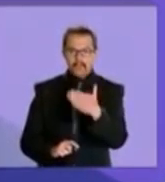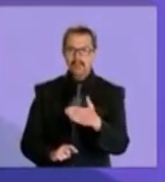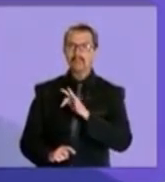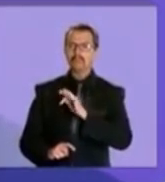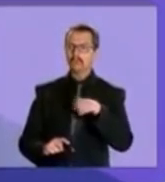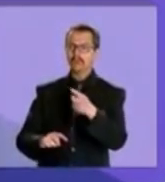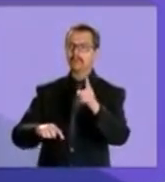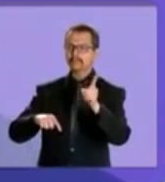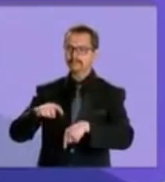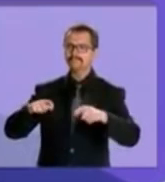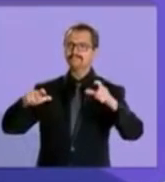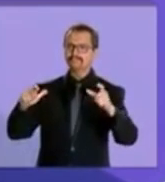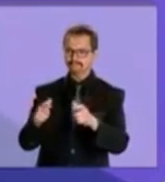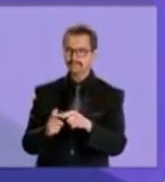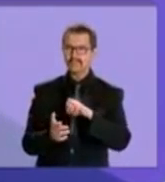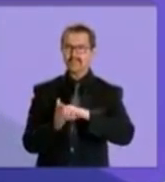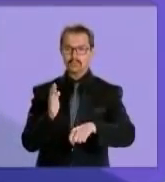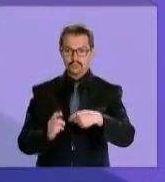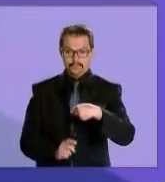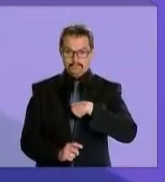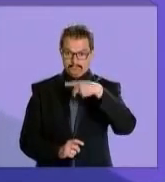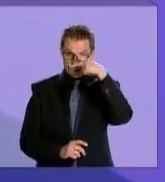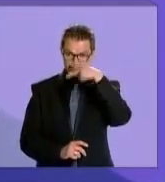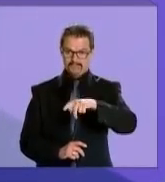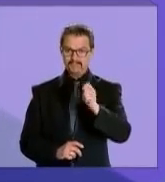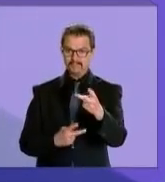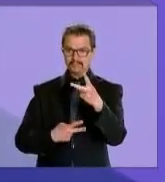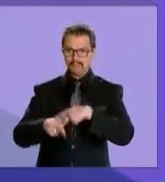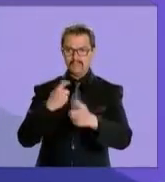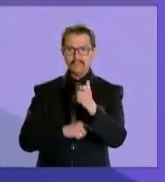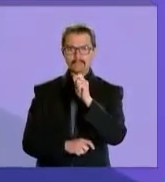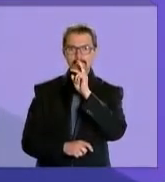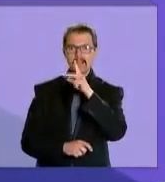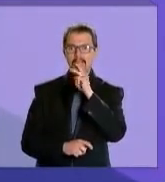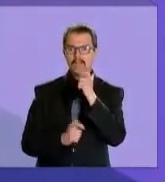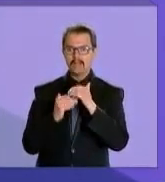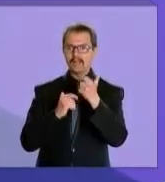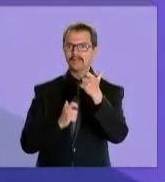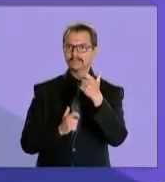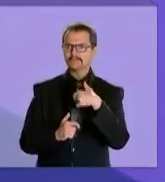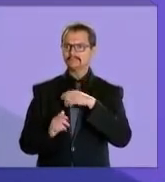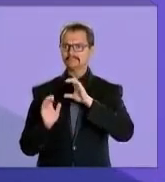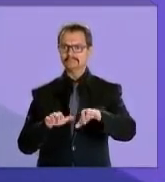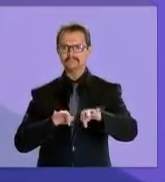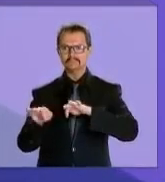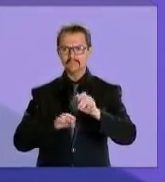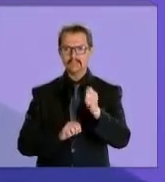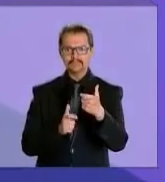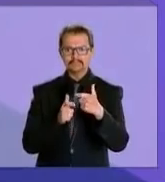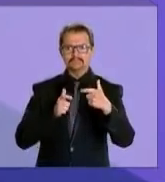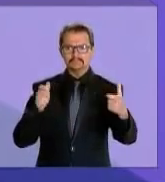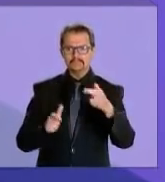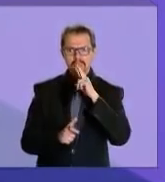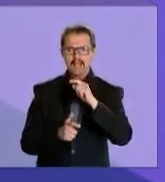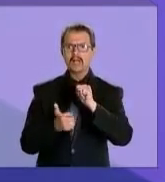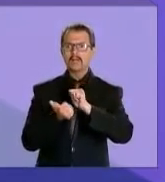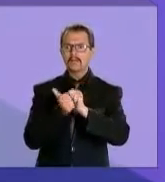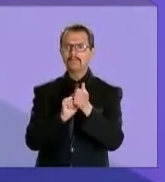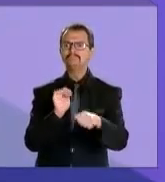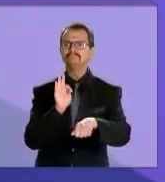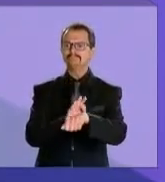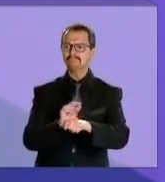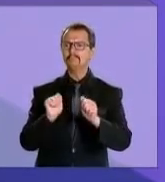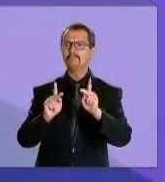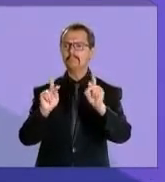que haya empleos para que haya bienestar para que haya paz y haya tranquilidad y que no haya ladrones